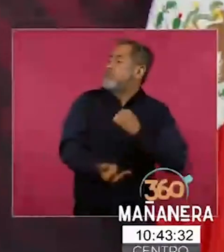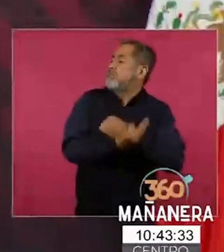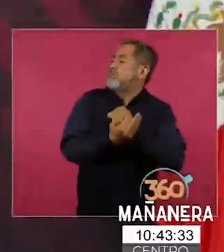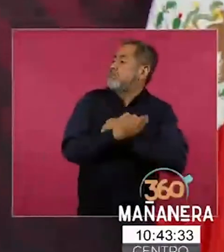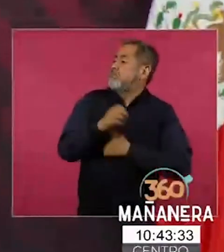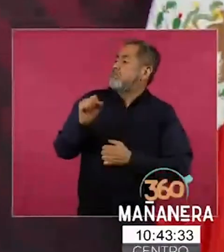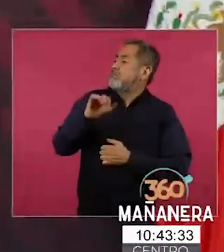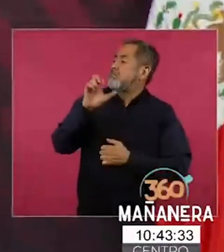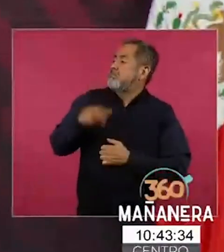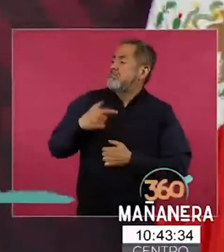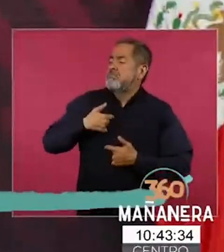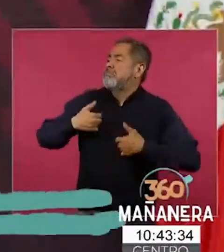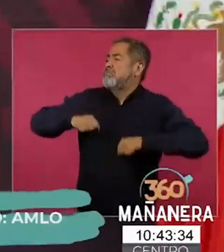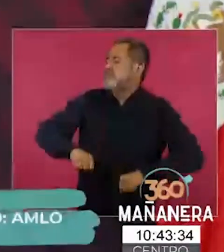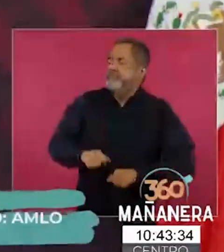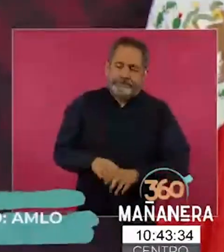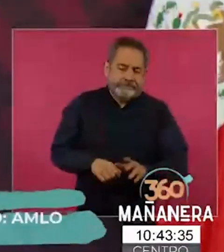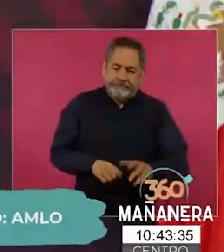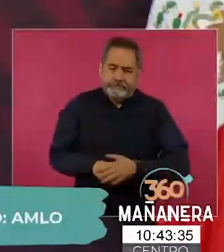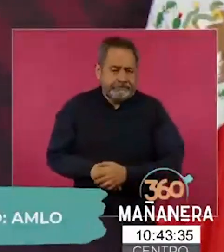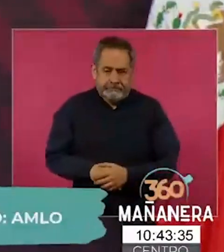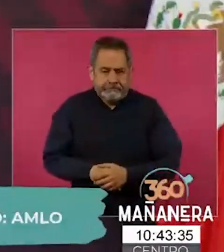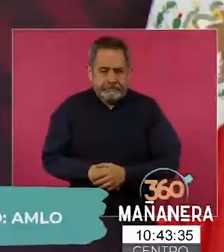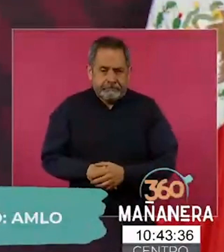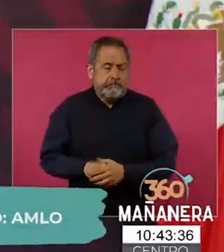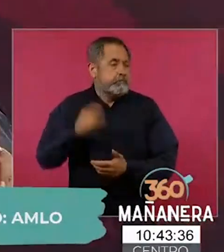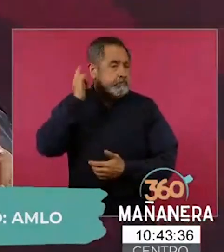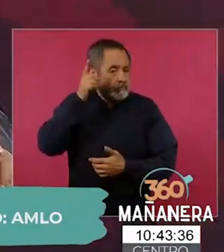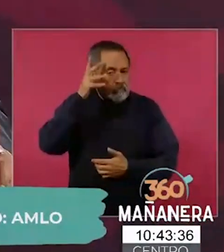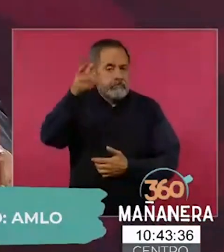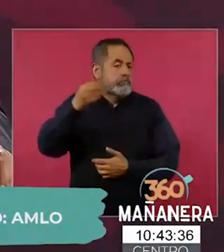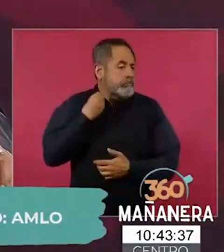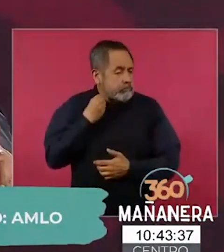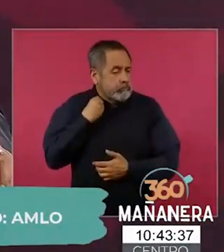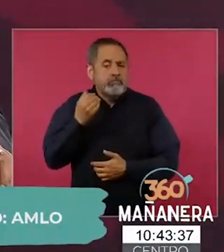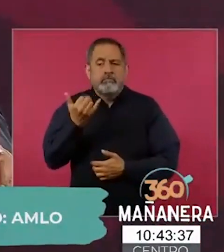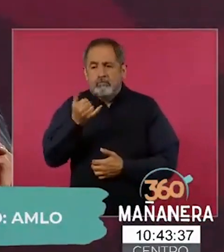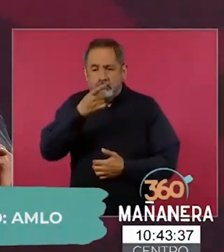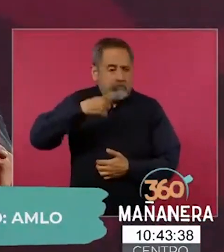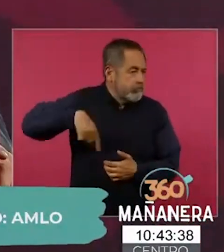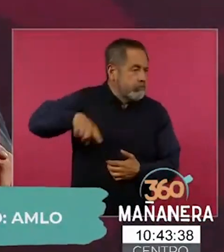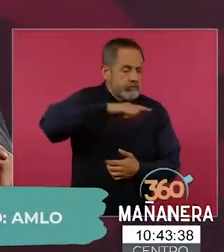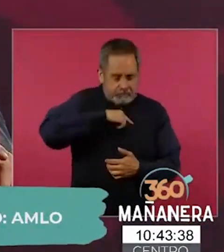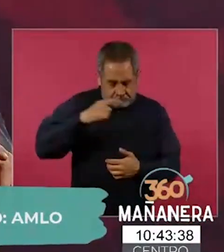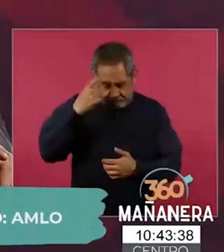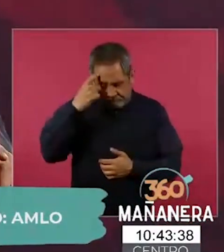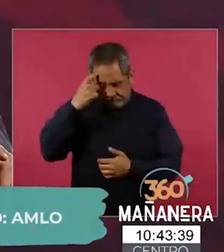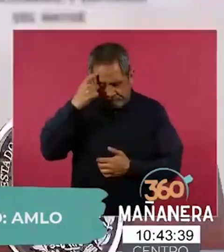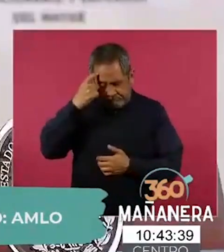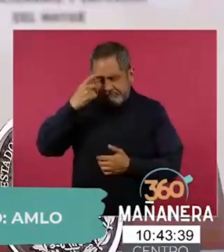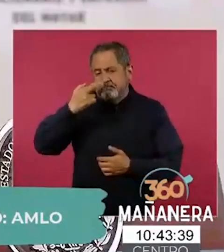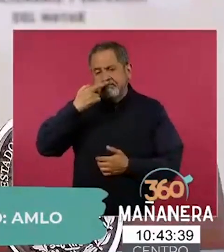Entonces, ojalá los abogados, ¿no?, y todos entendamos que nos conviene